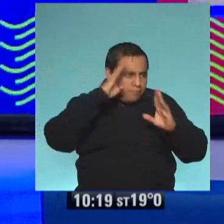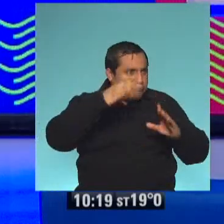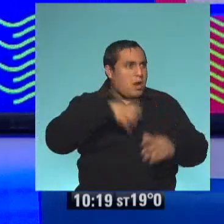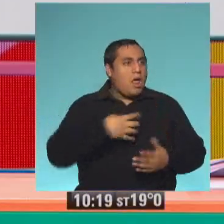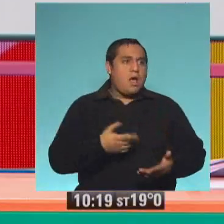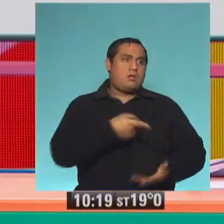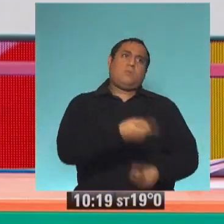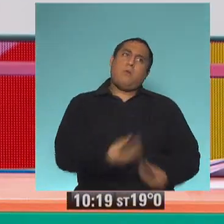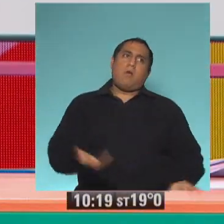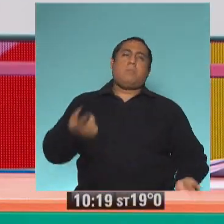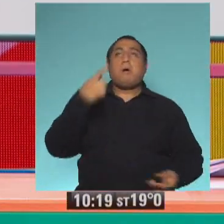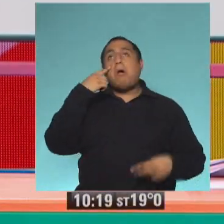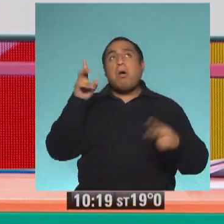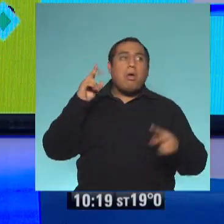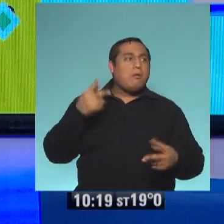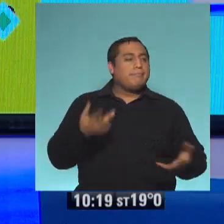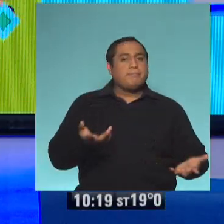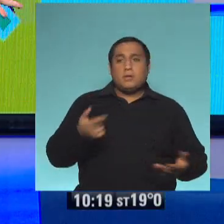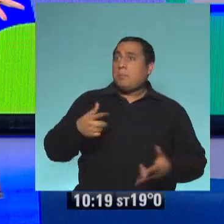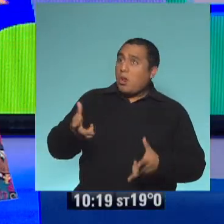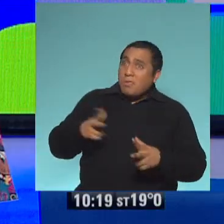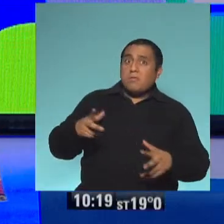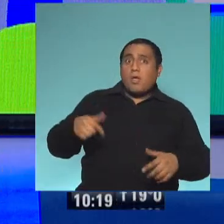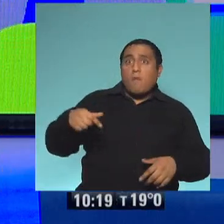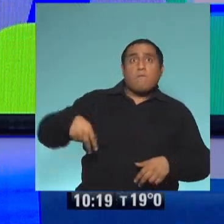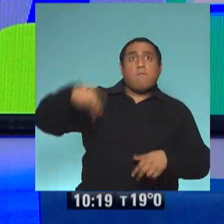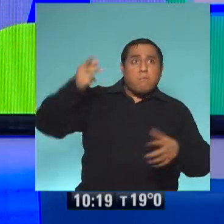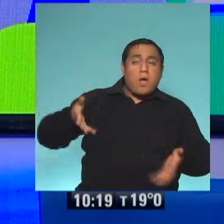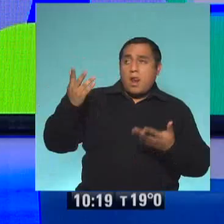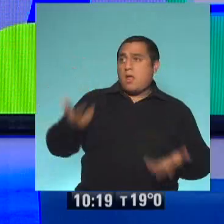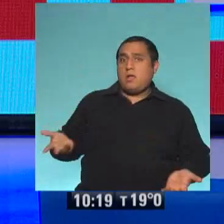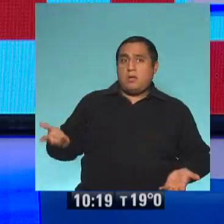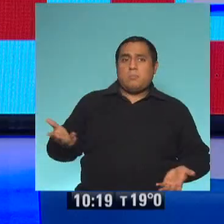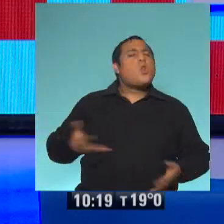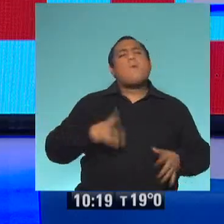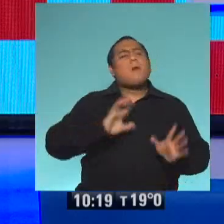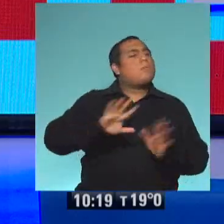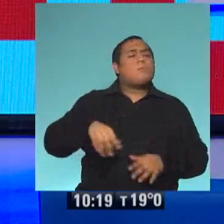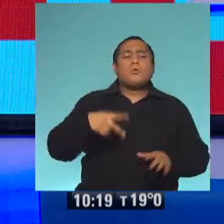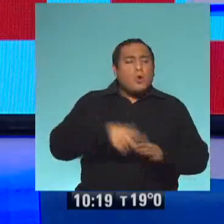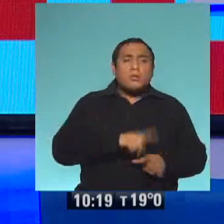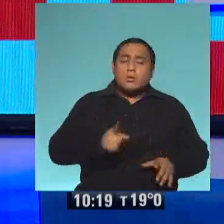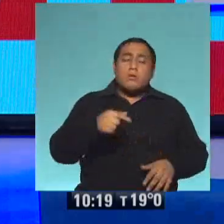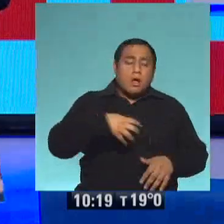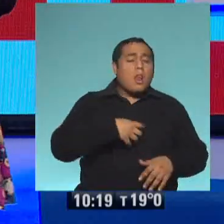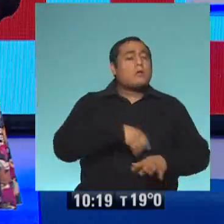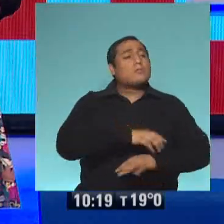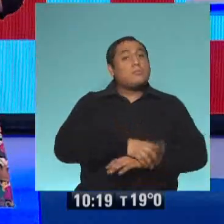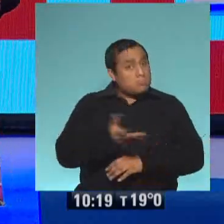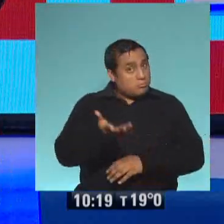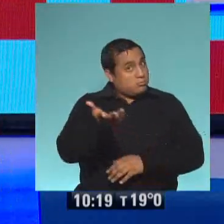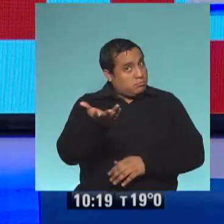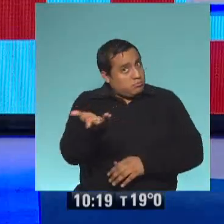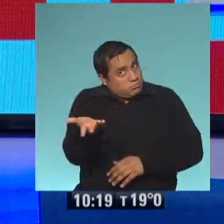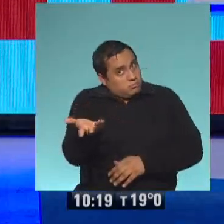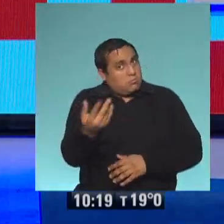haciendo distracciones. Pero él dice que vuela. Estamos hablando del aire. ¿Qué hace falta para volar? Vamos ¿es ideal? Con la clase. No hay que interrumpir las clases, ¿no es cierto, chicos?